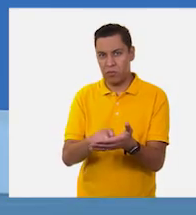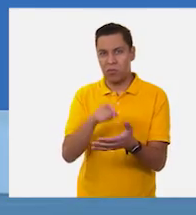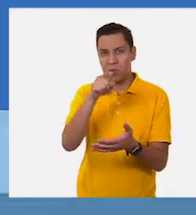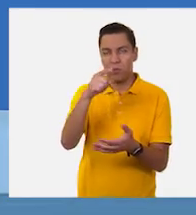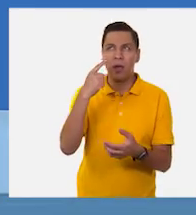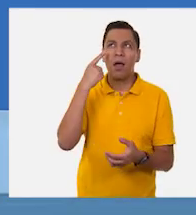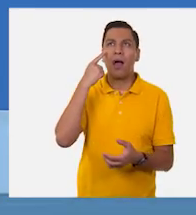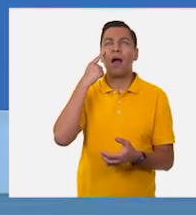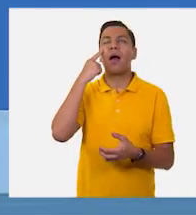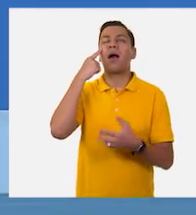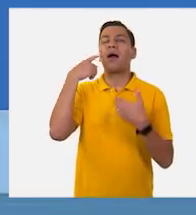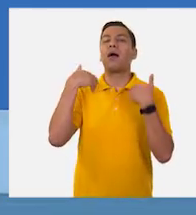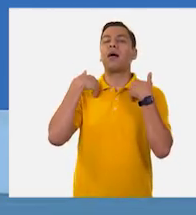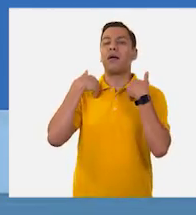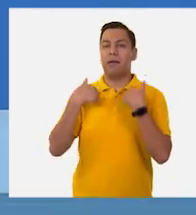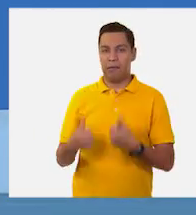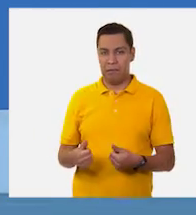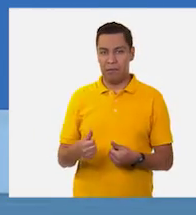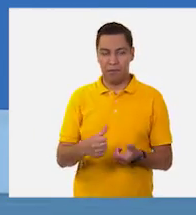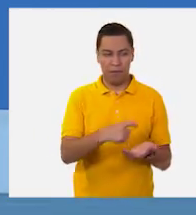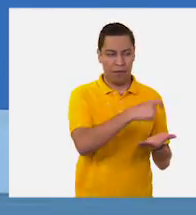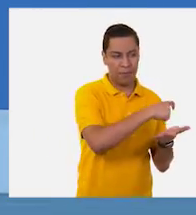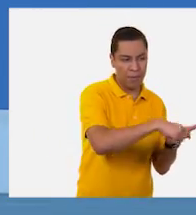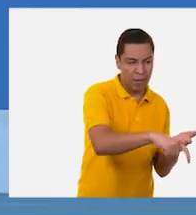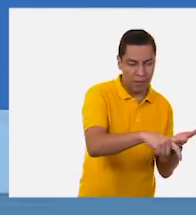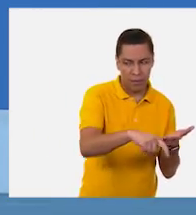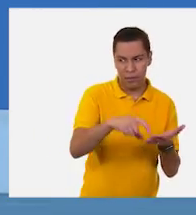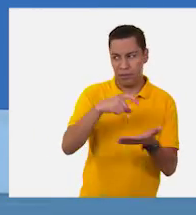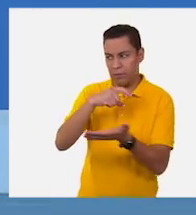en... lo que vamos a pagar en cada panadería.